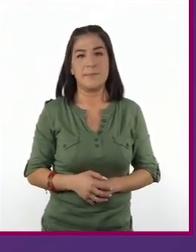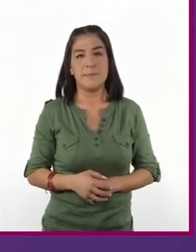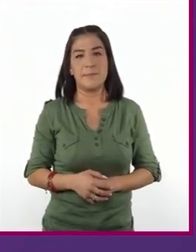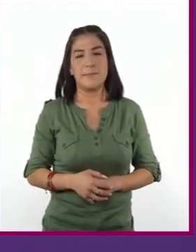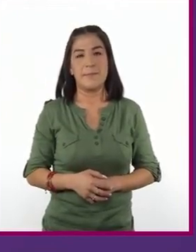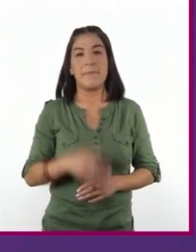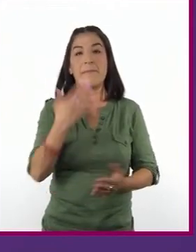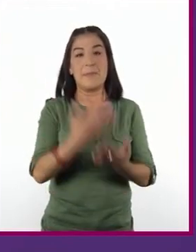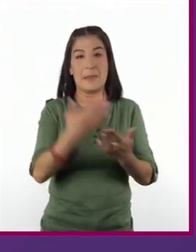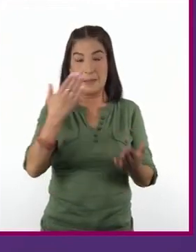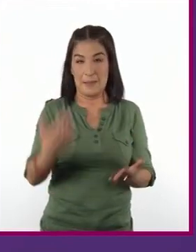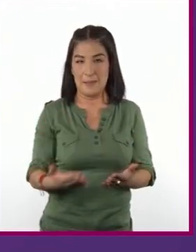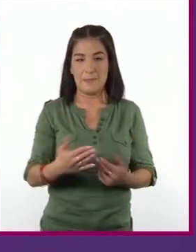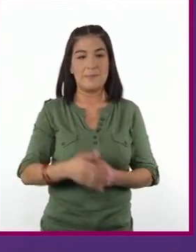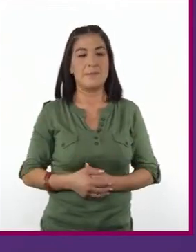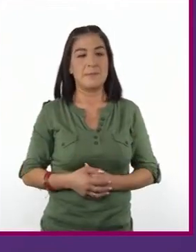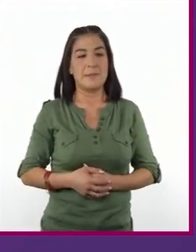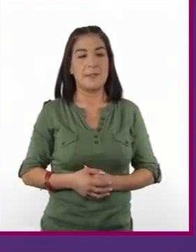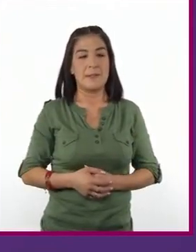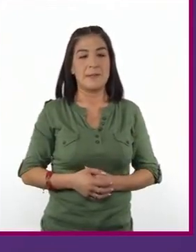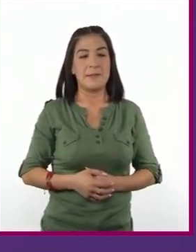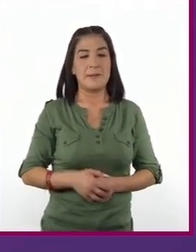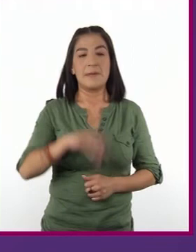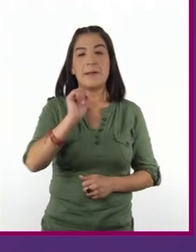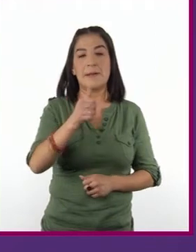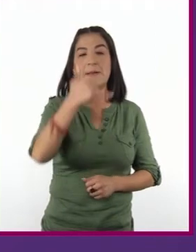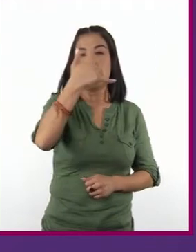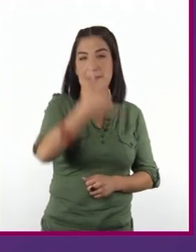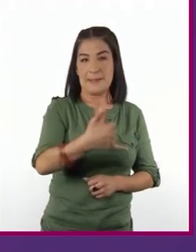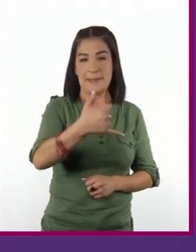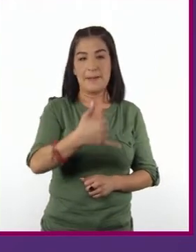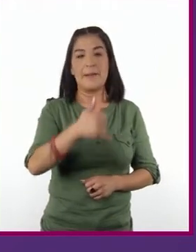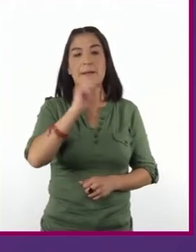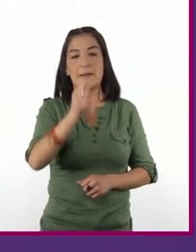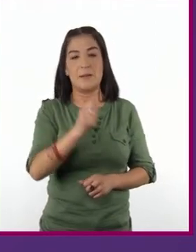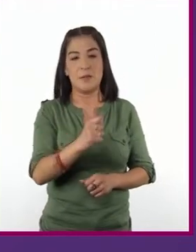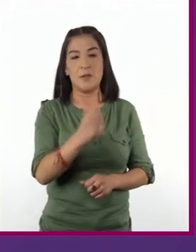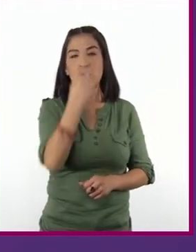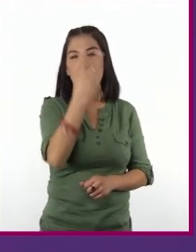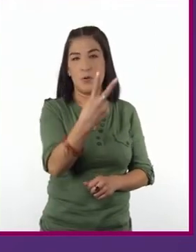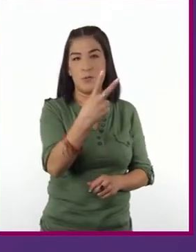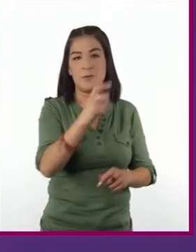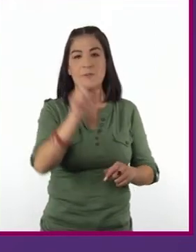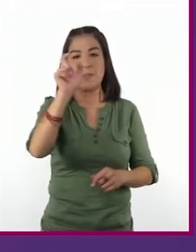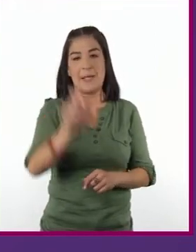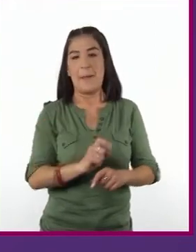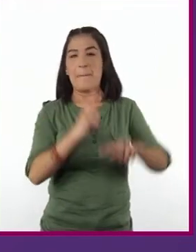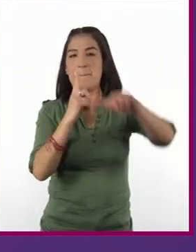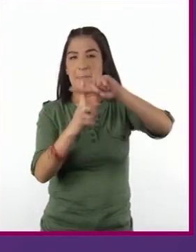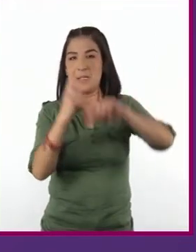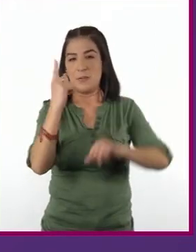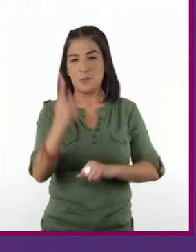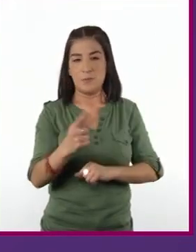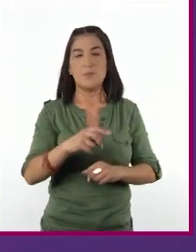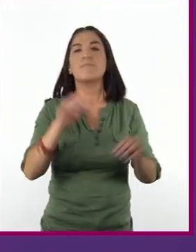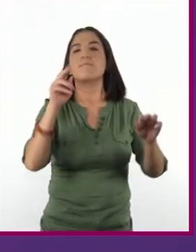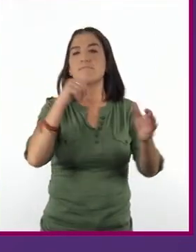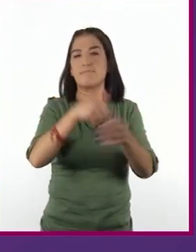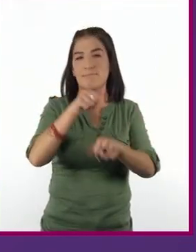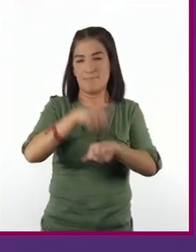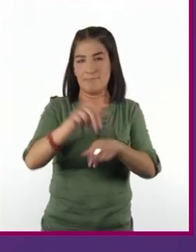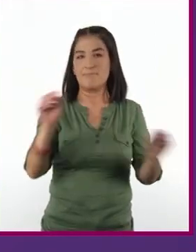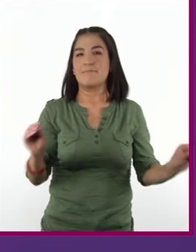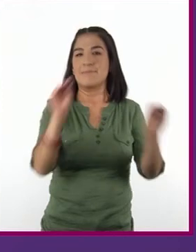Ahora continuemos con y igual a menos 2x más 1. Sustituimos los valores de x en la ecuación.